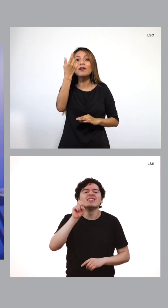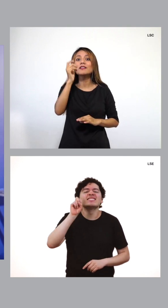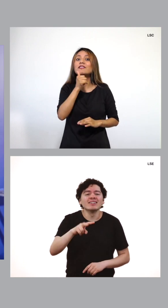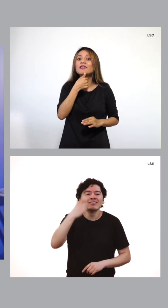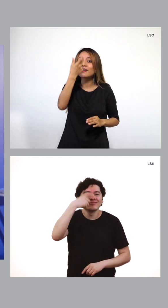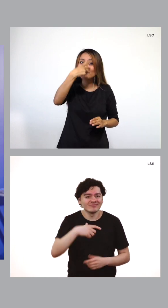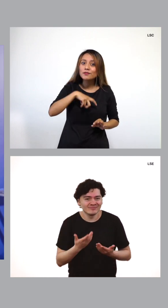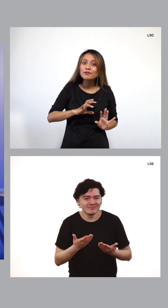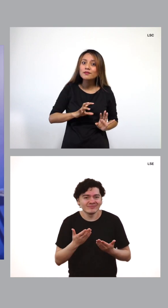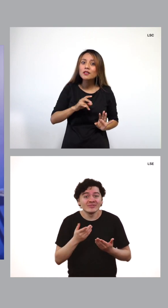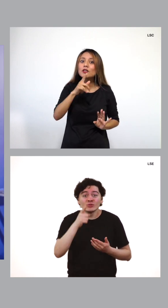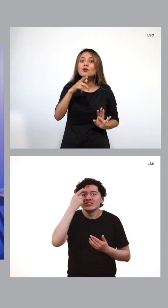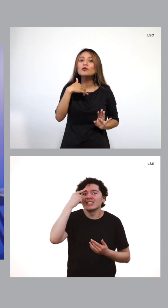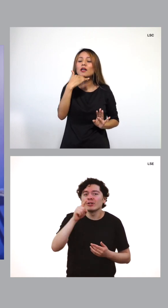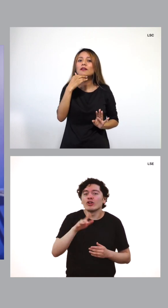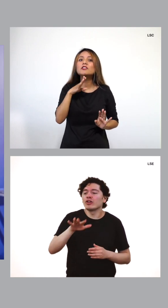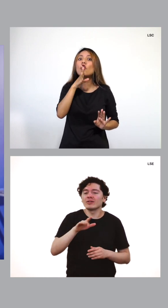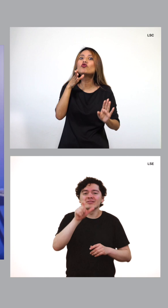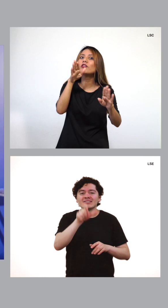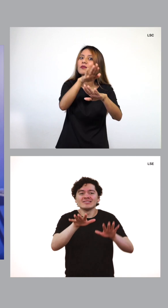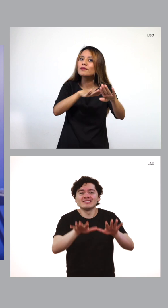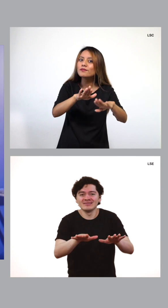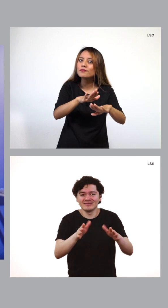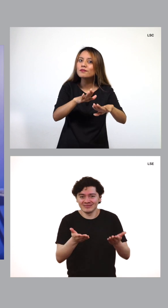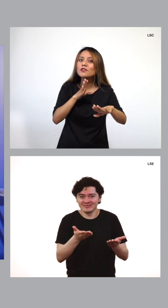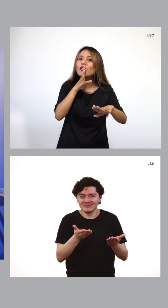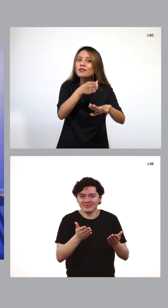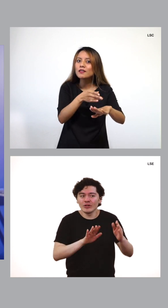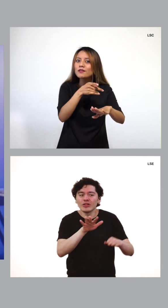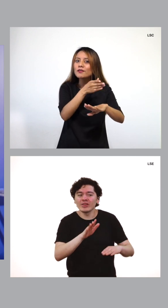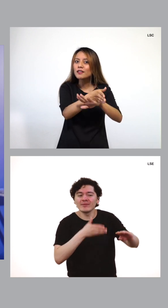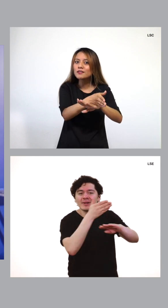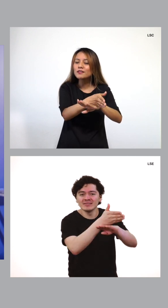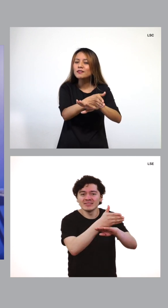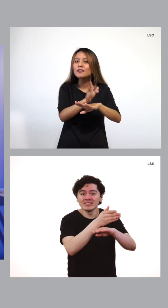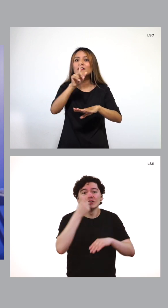dónde estás, sabes dónde vas y sabes quién está contigo.